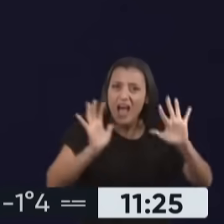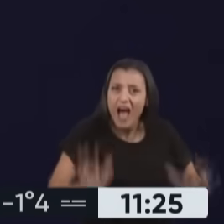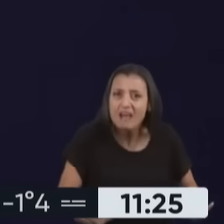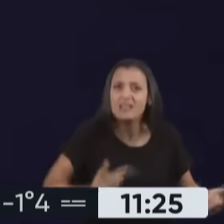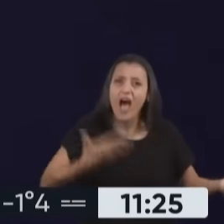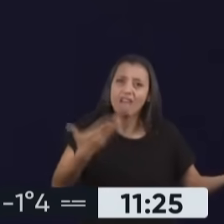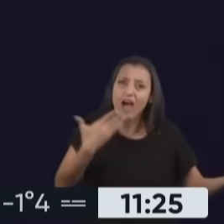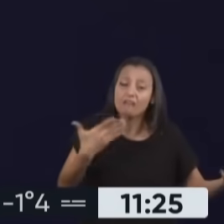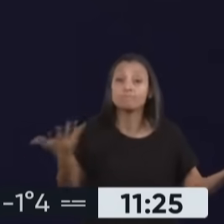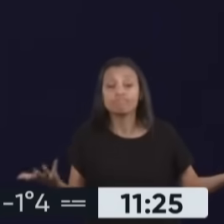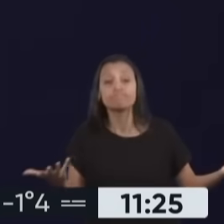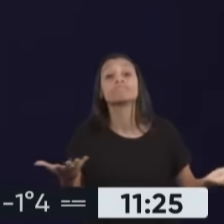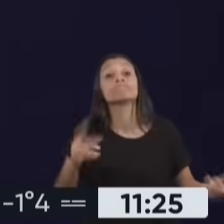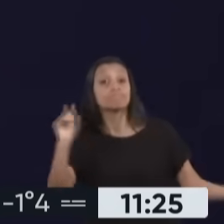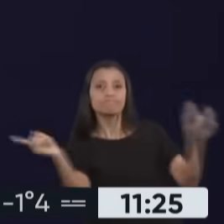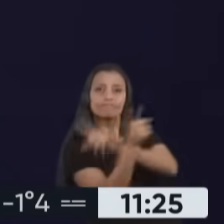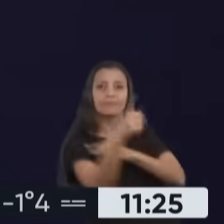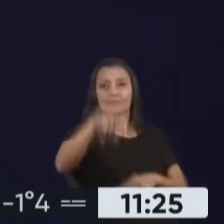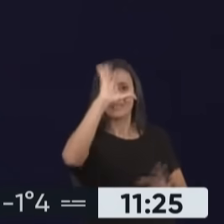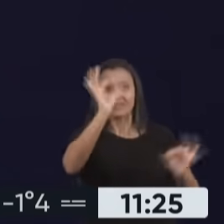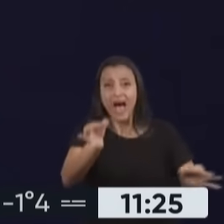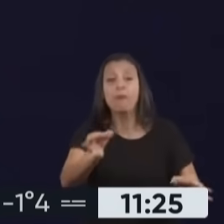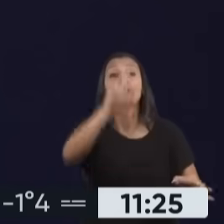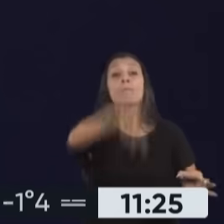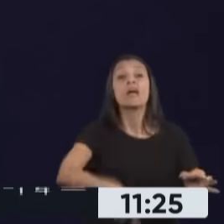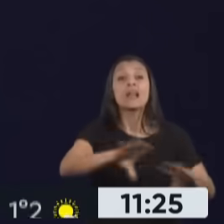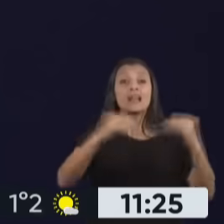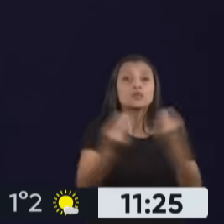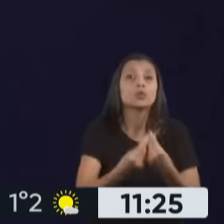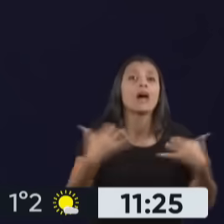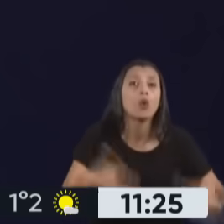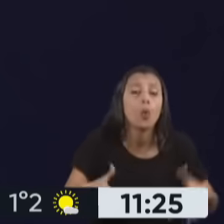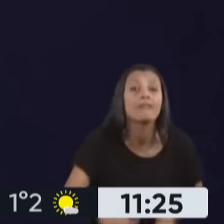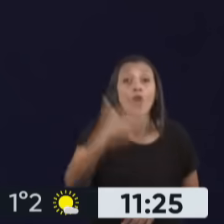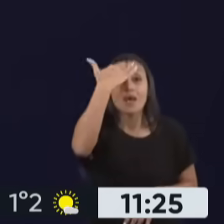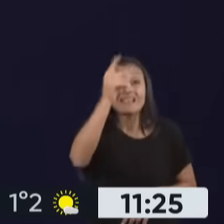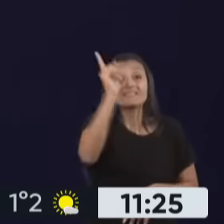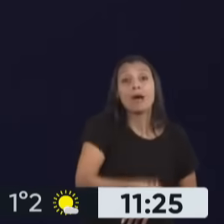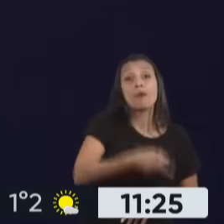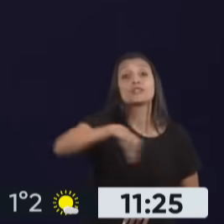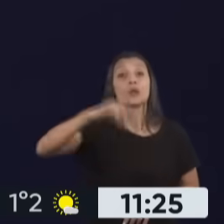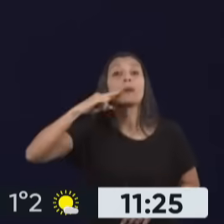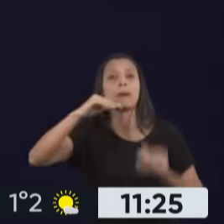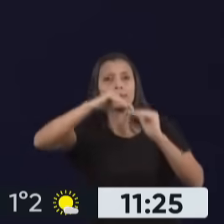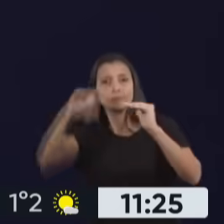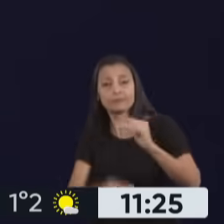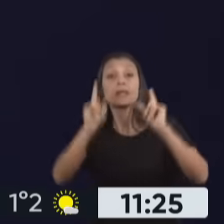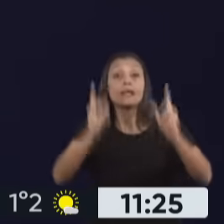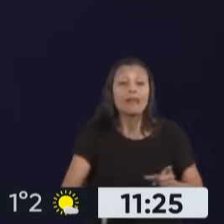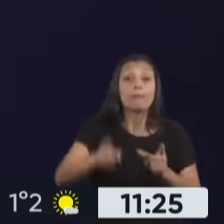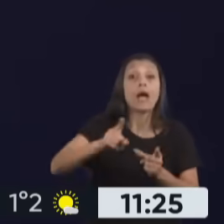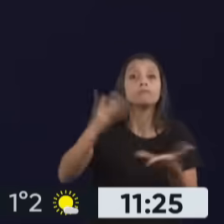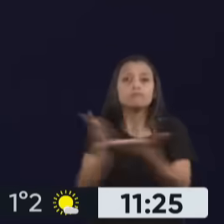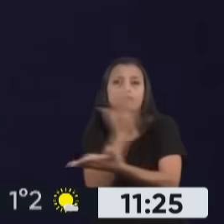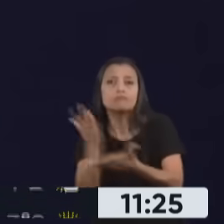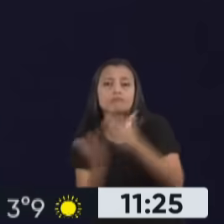La contraparte fue, como ya todos saben, un déficit de 15 puntos del producto, una emisión monetaria equivalente a 13 puntos del